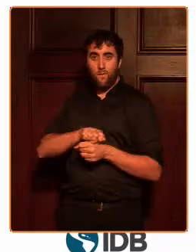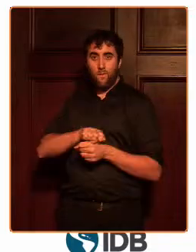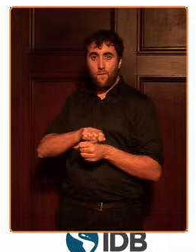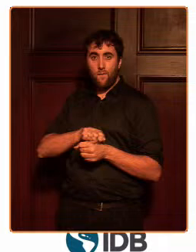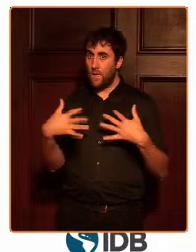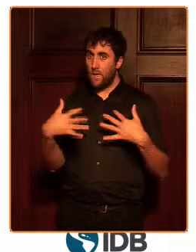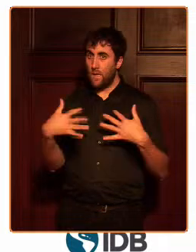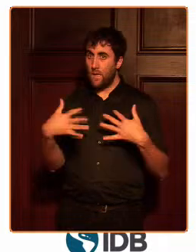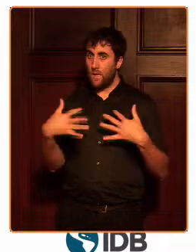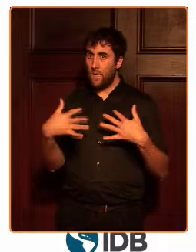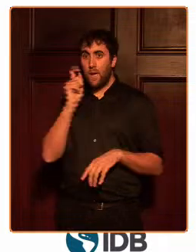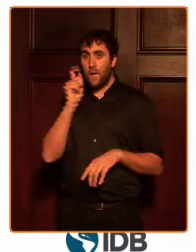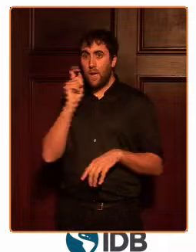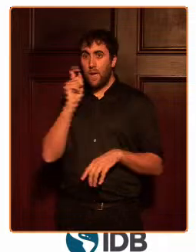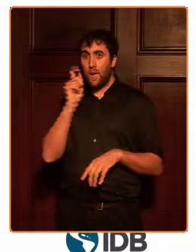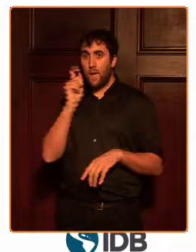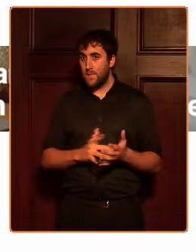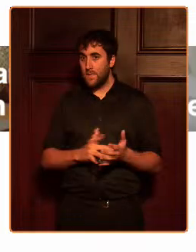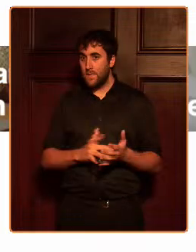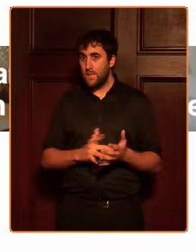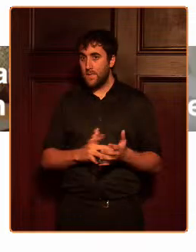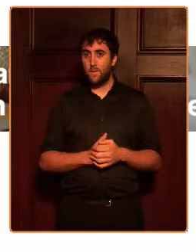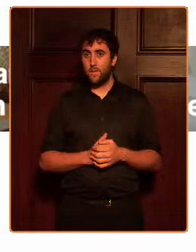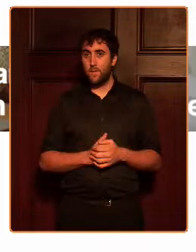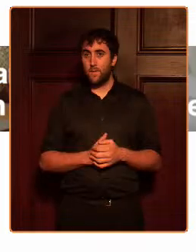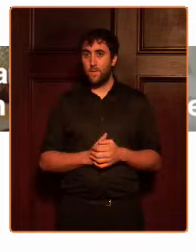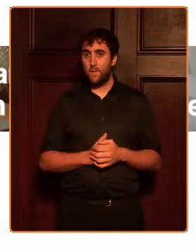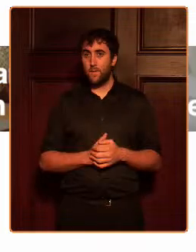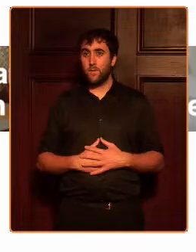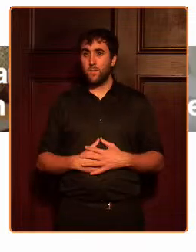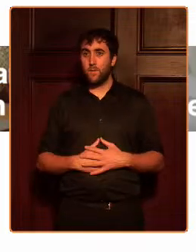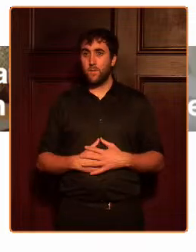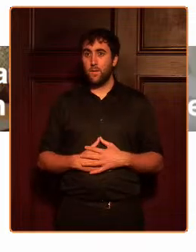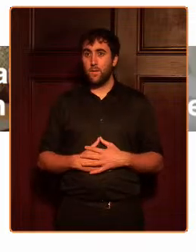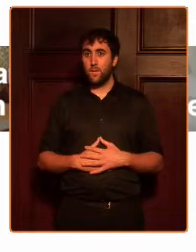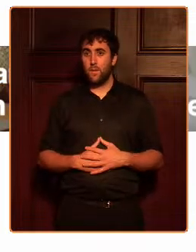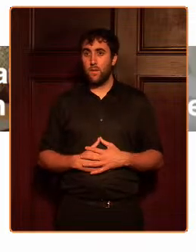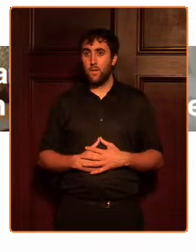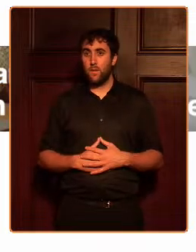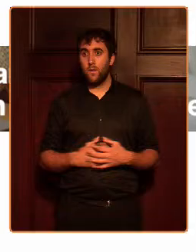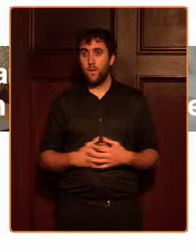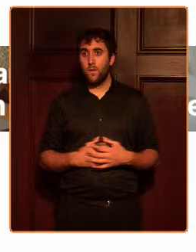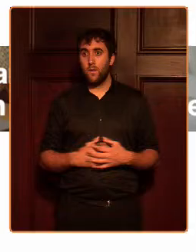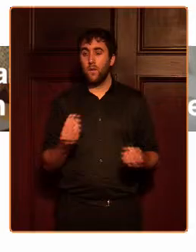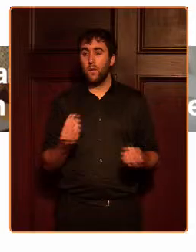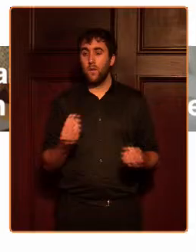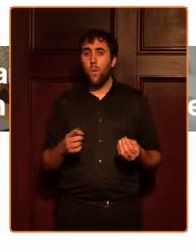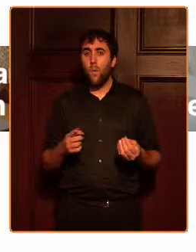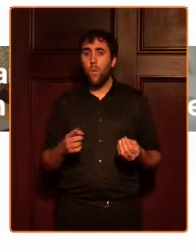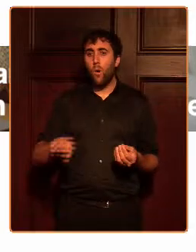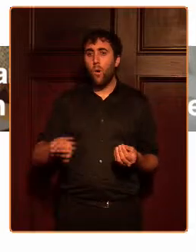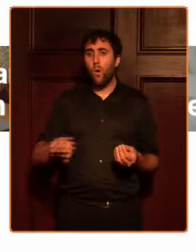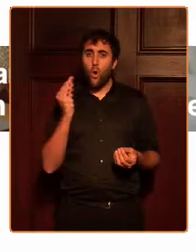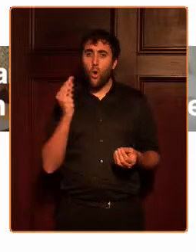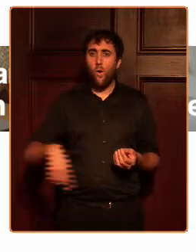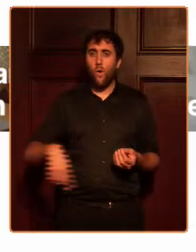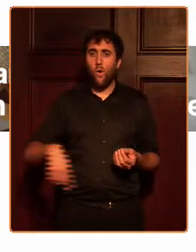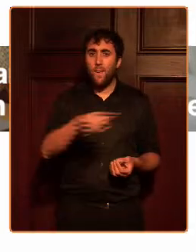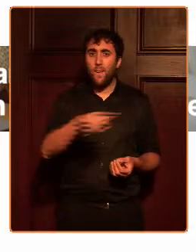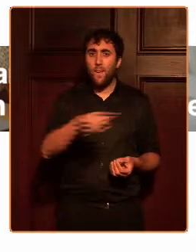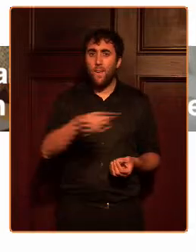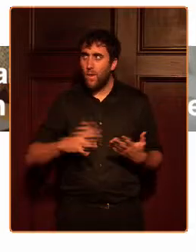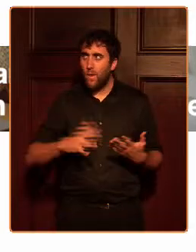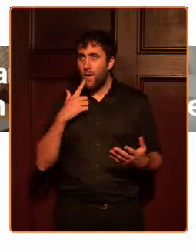importante la inteligencia artificial. ¿Cómo perciben los jóvenes esto que está pasando en el